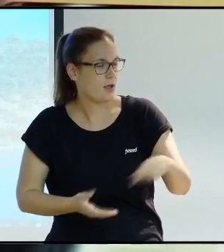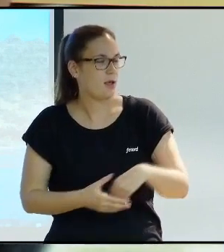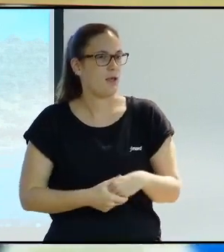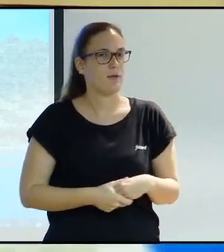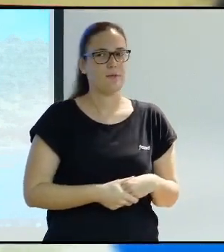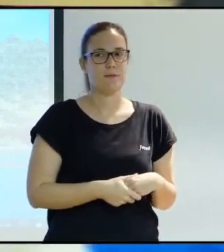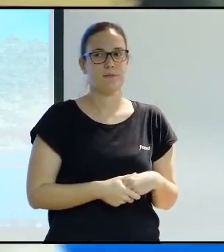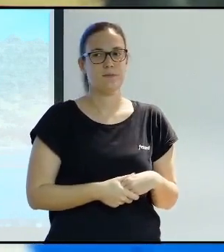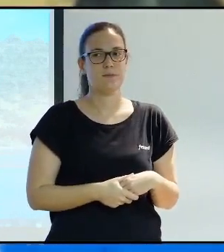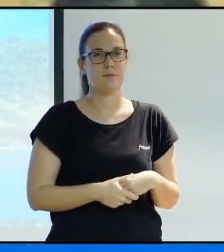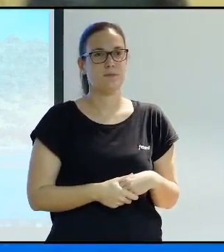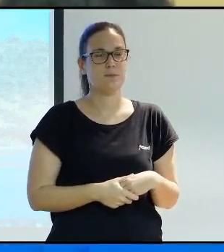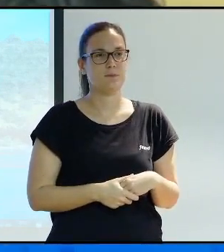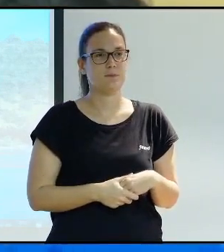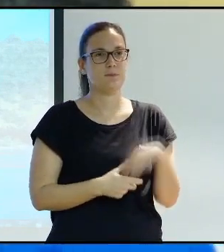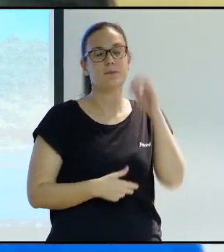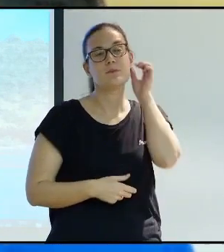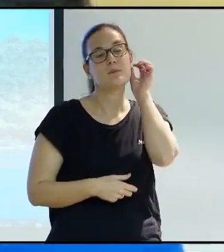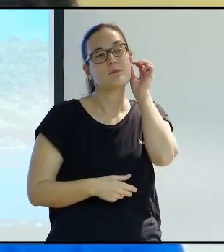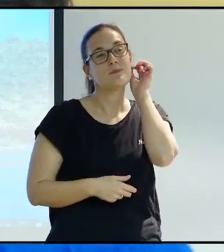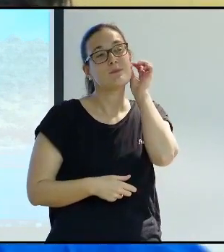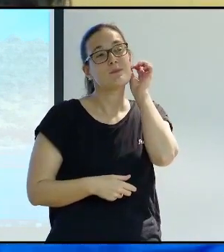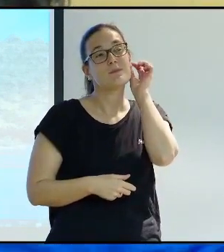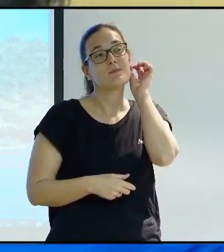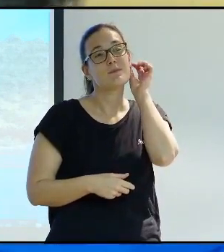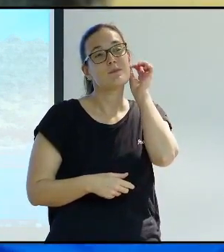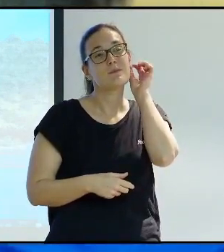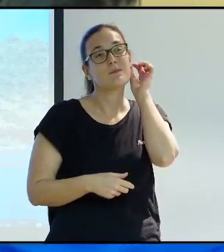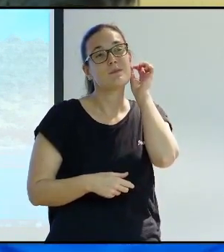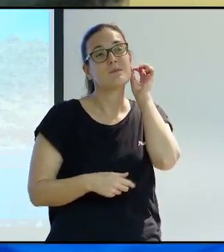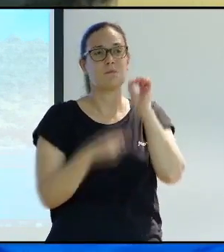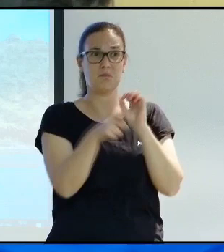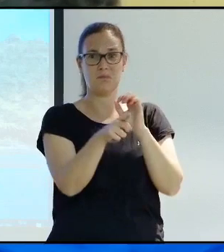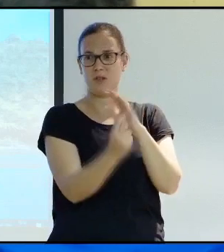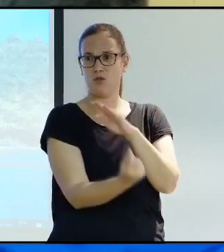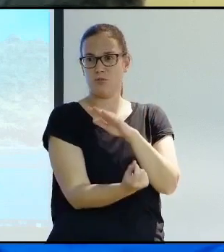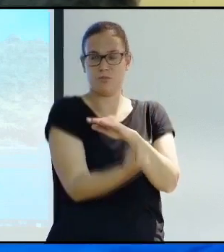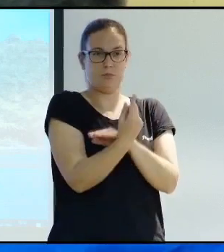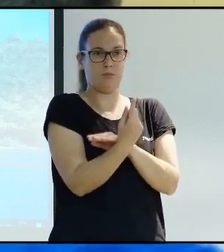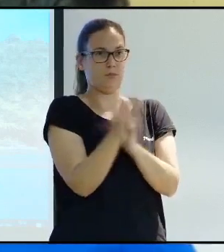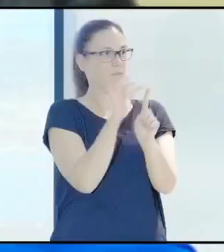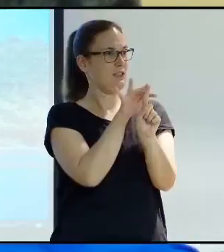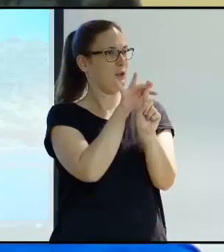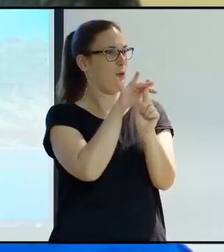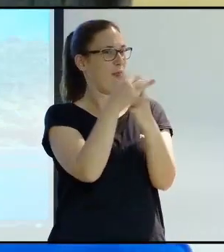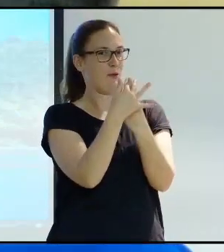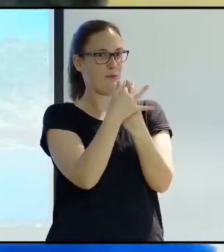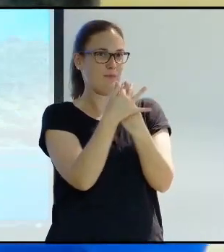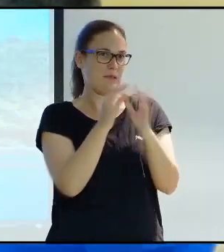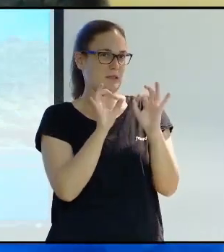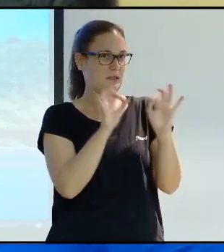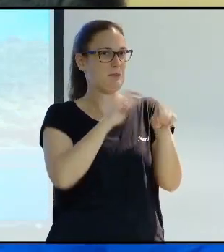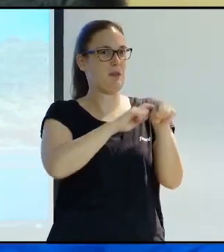La cuestión es, más allá de la especificidad del fenómeno, para mí la discapacidad,